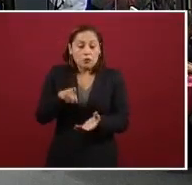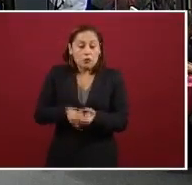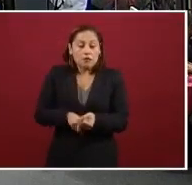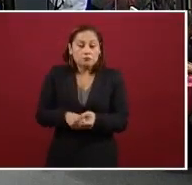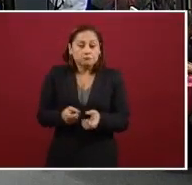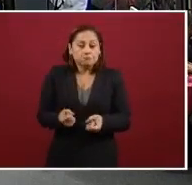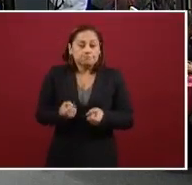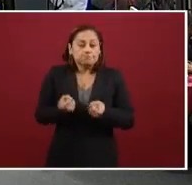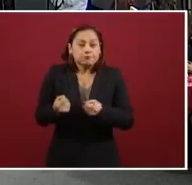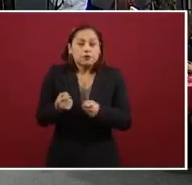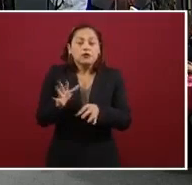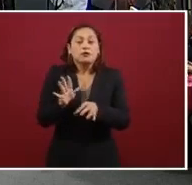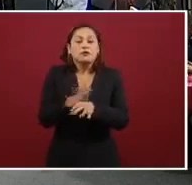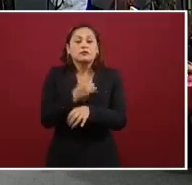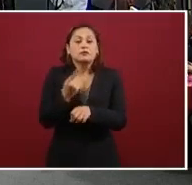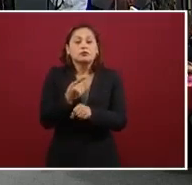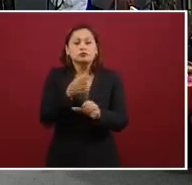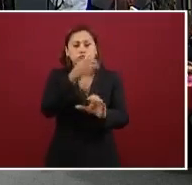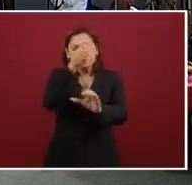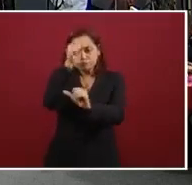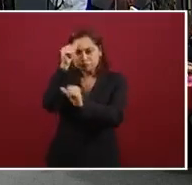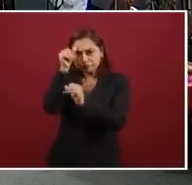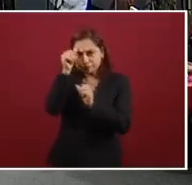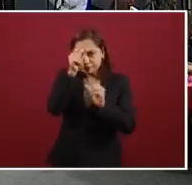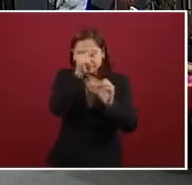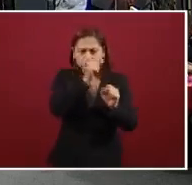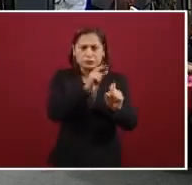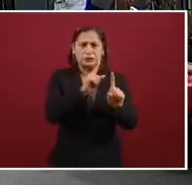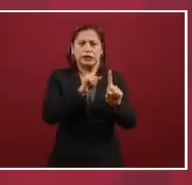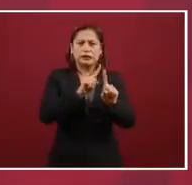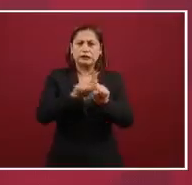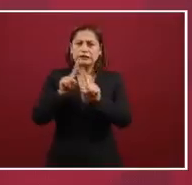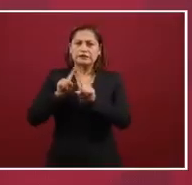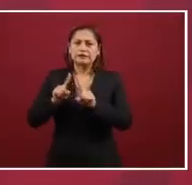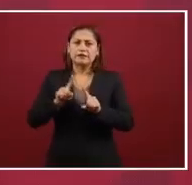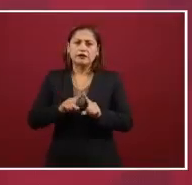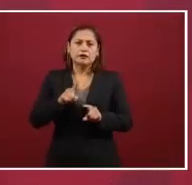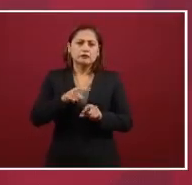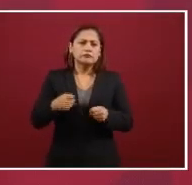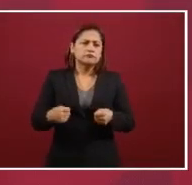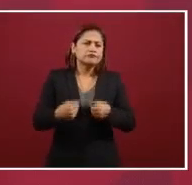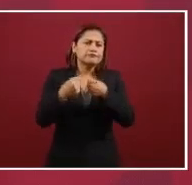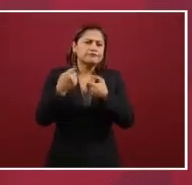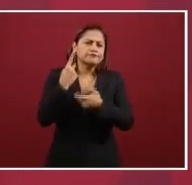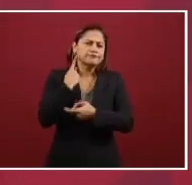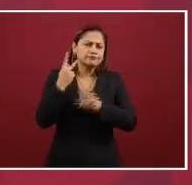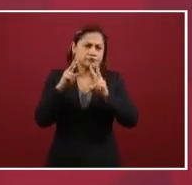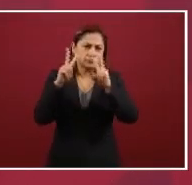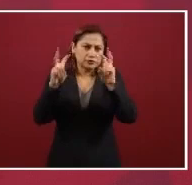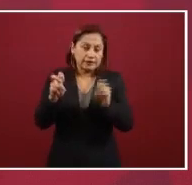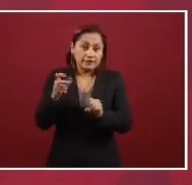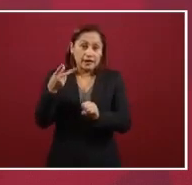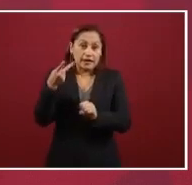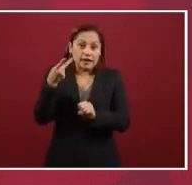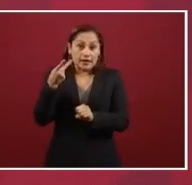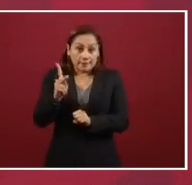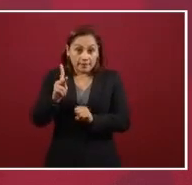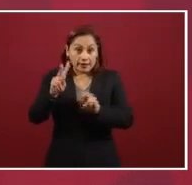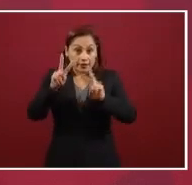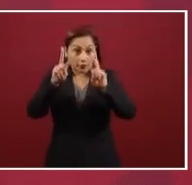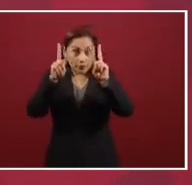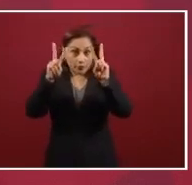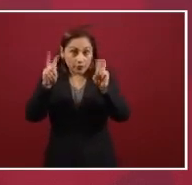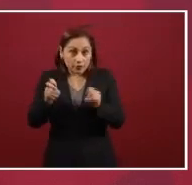acuerdo. Hay muchas polémicas políticas, pero en lo que tiene que ver con proteger los intereses nacionales de México, y eso habla bien de